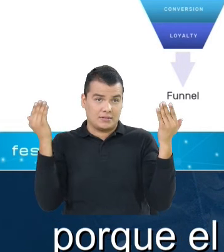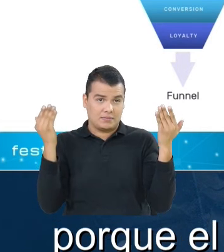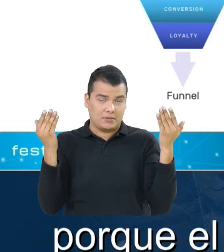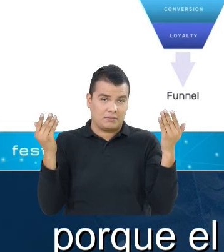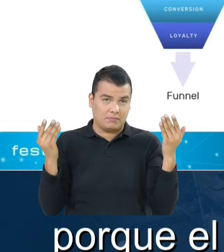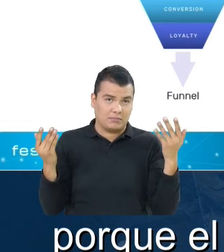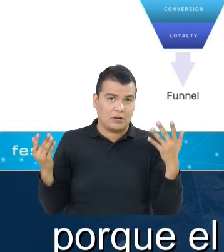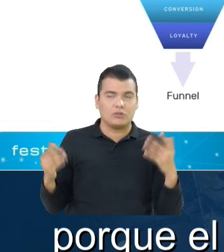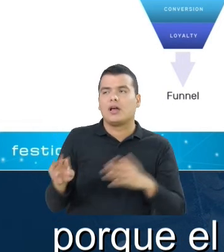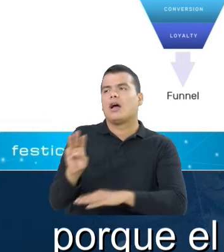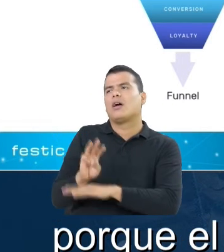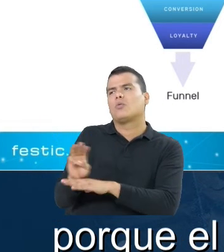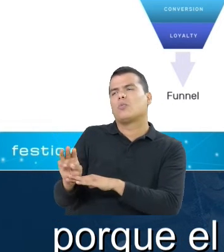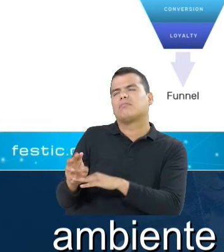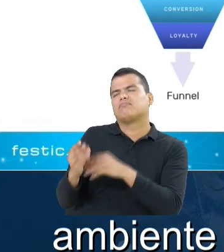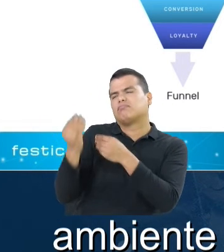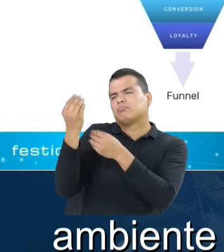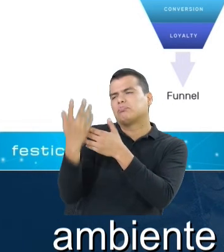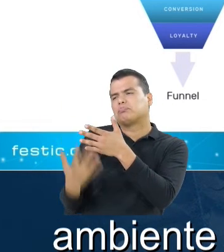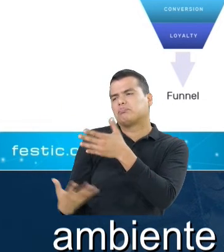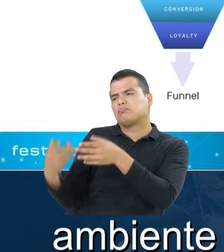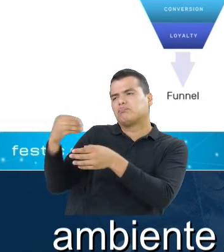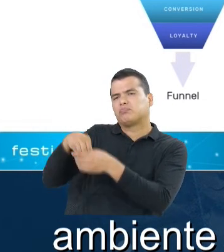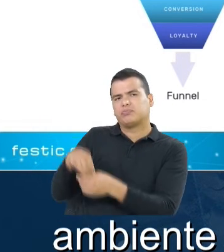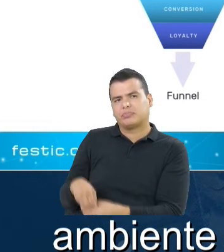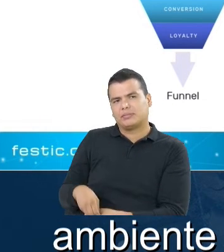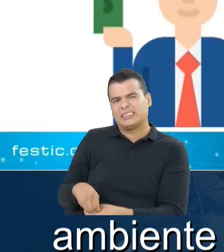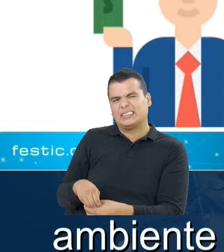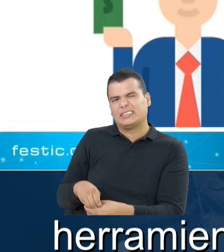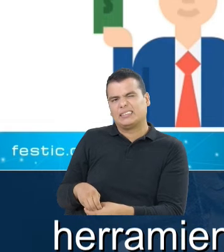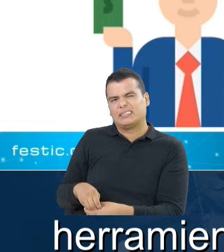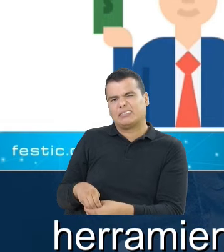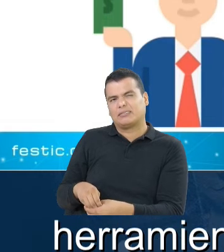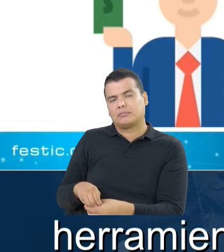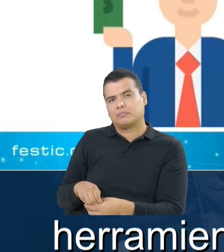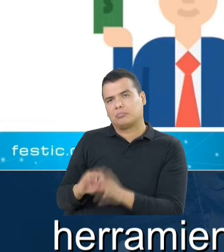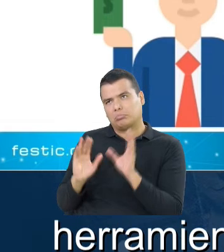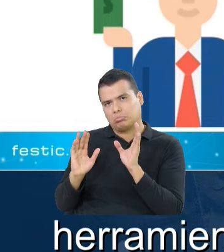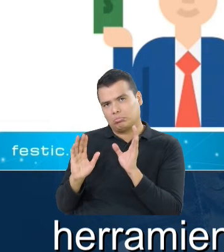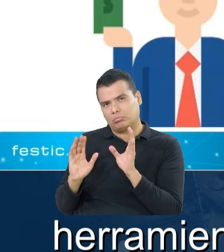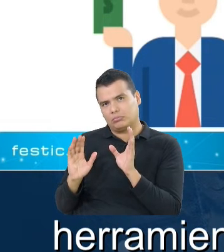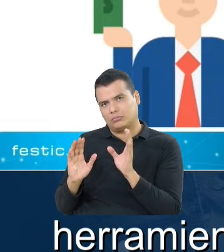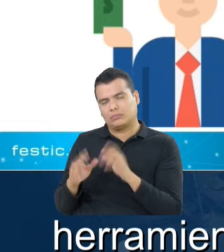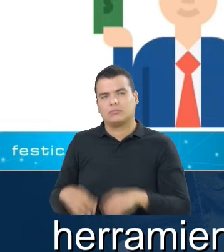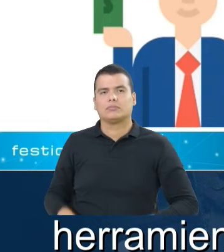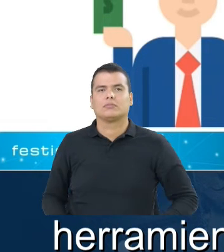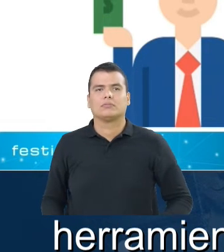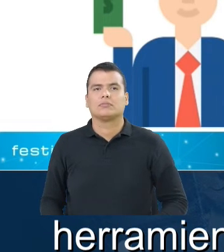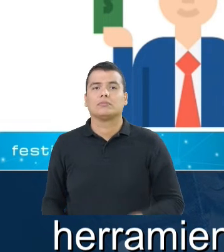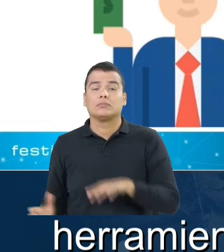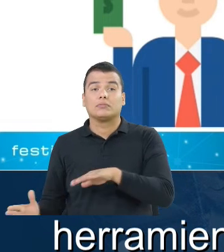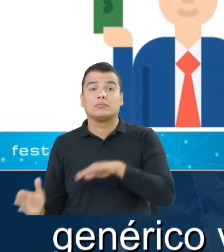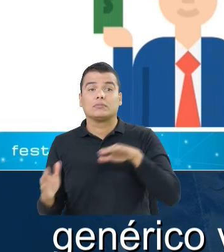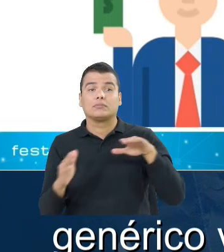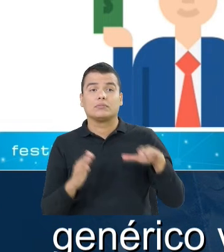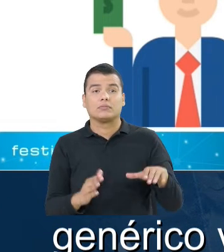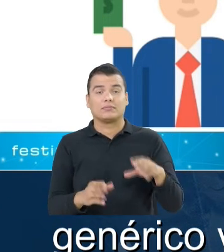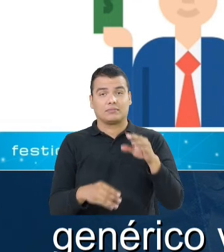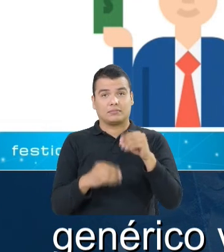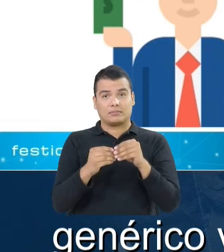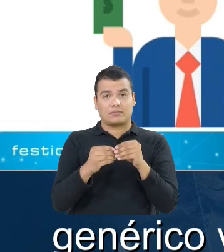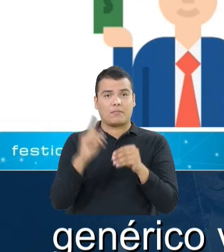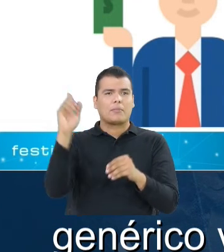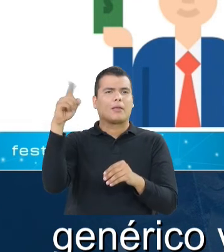voy a construir un website genérico, ya también nos quitamos la personalización de esta parte. Y el secreto